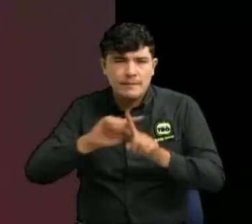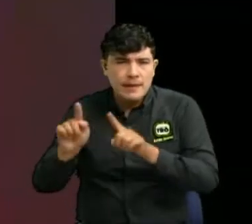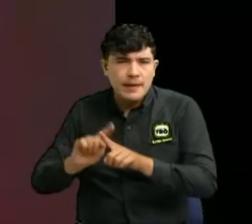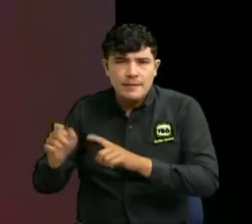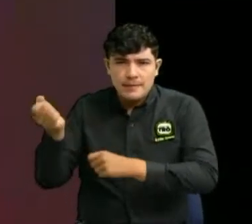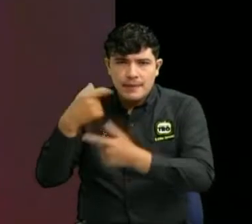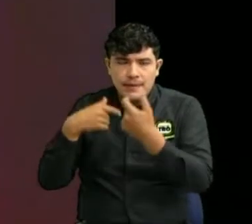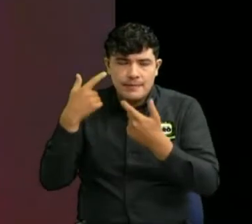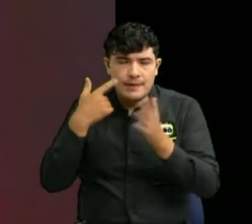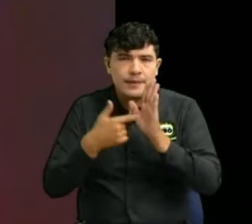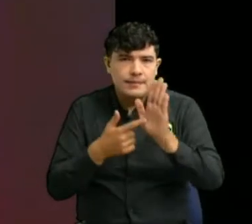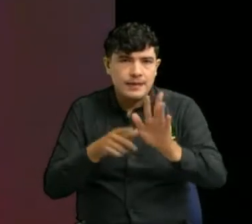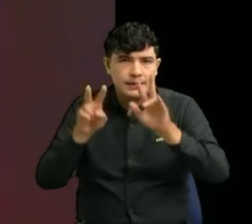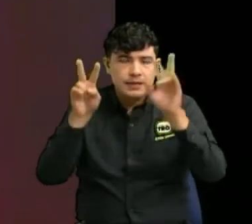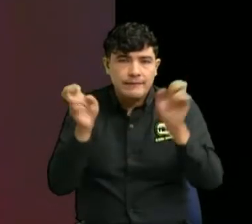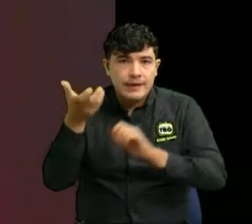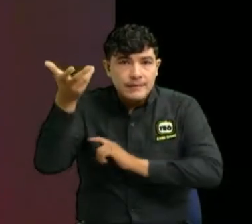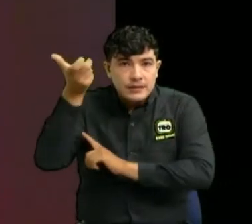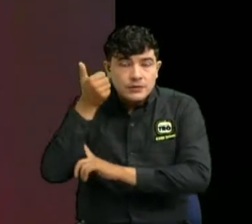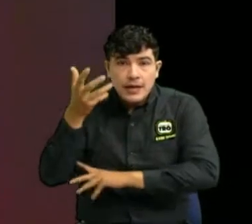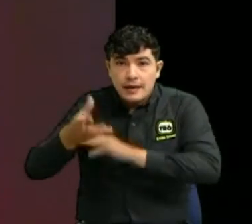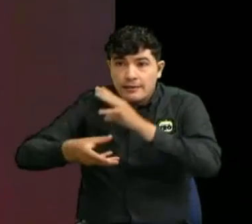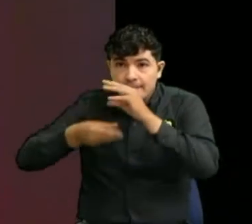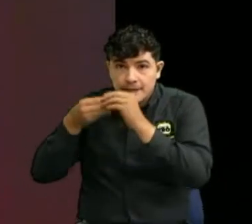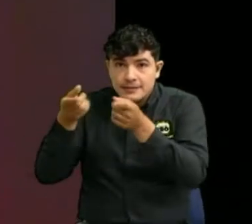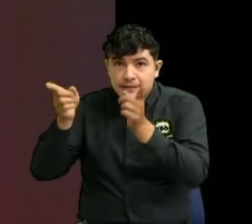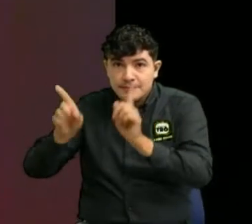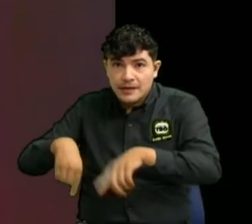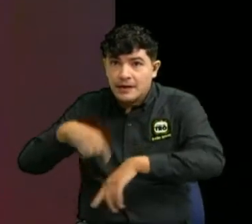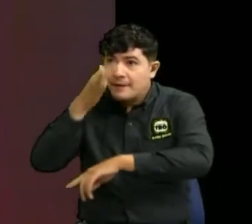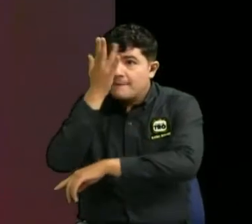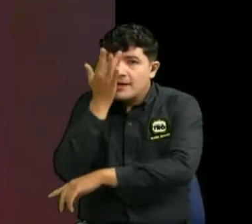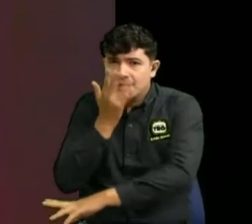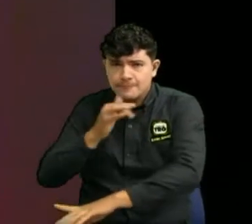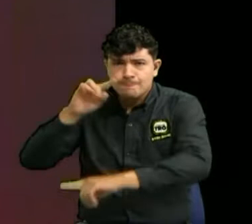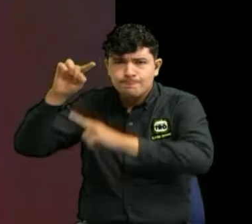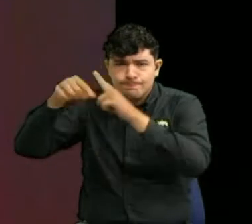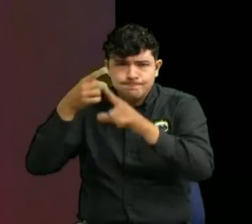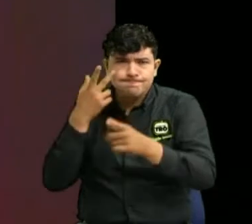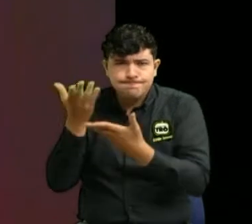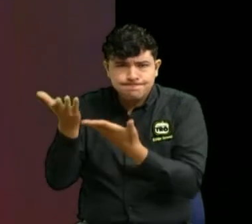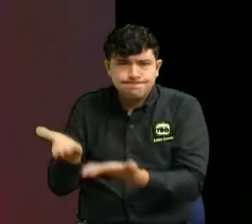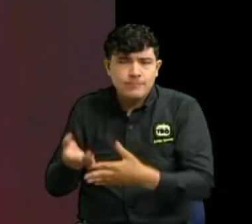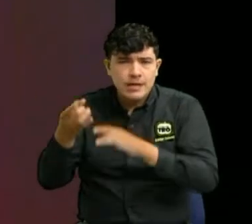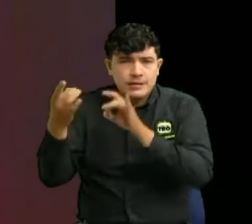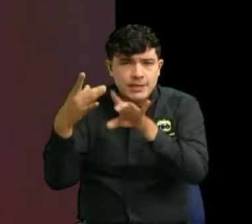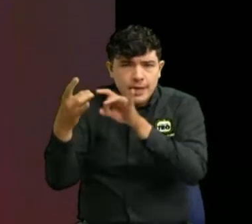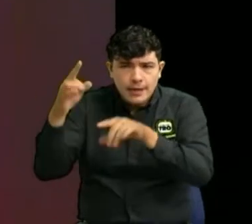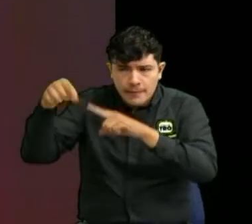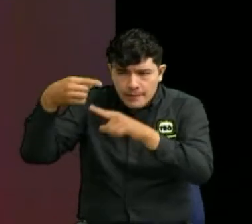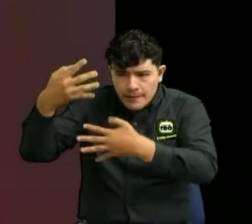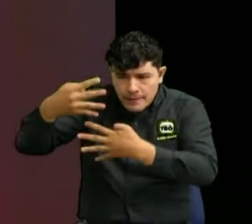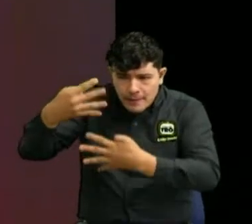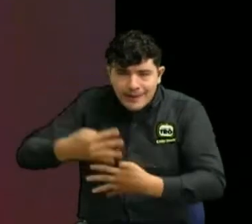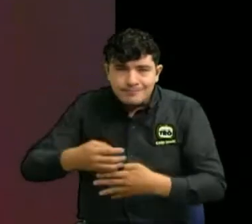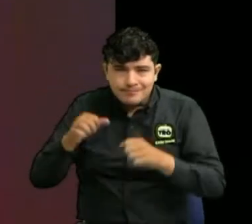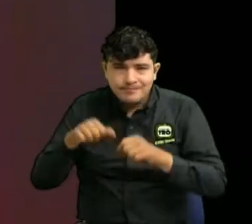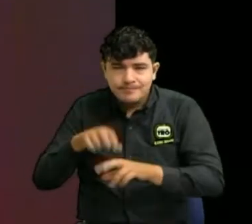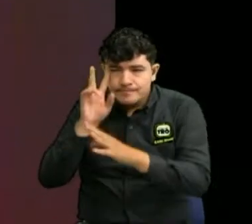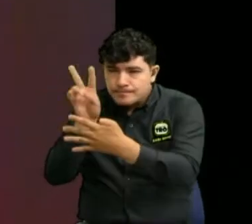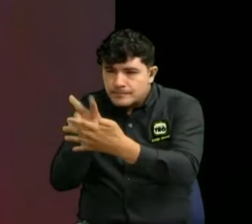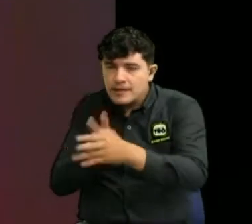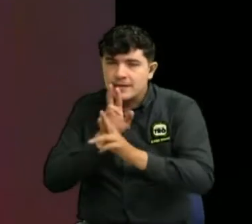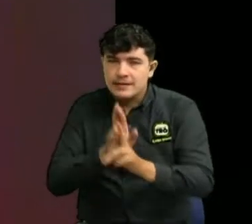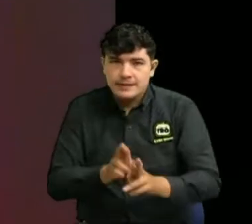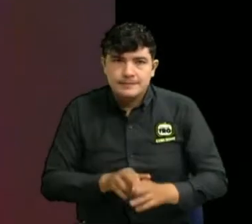tarde respecto al tema de pensiones, pero también nos envían a través de Facebook Live, allí en ese chat que hemos habilitado. Viviana Beltrán nos